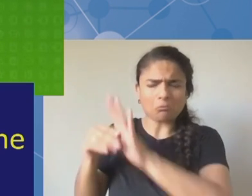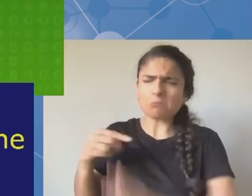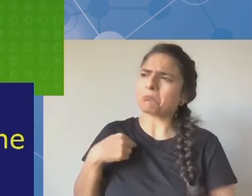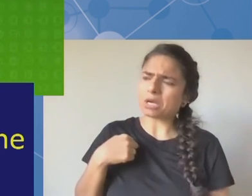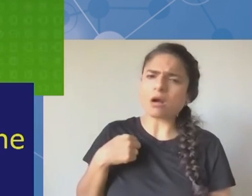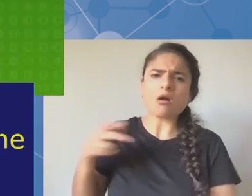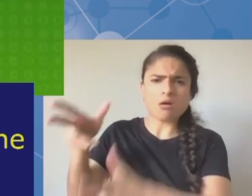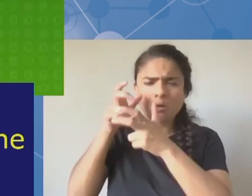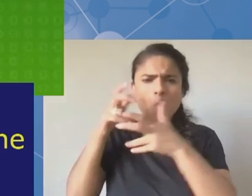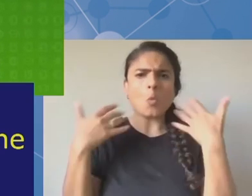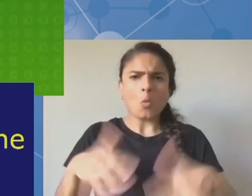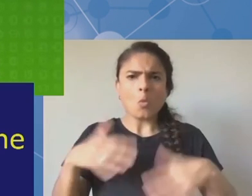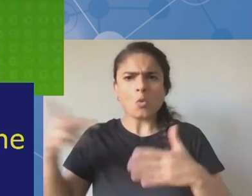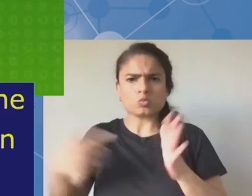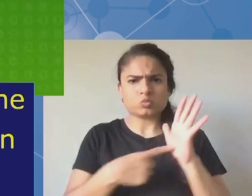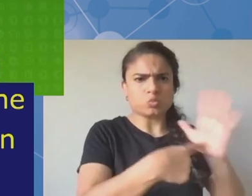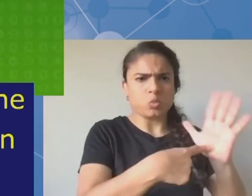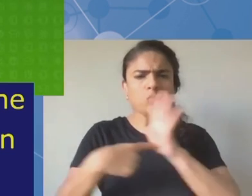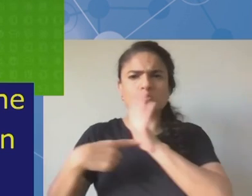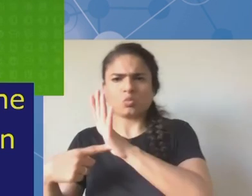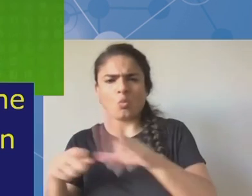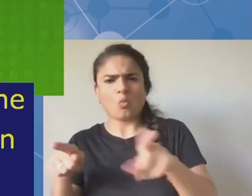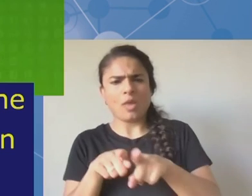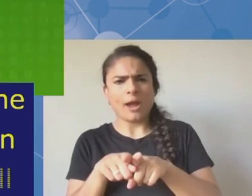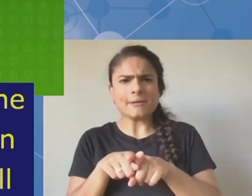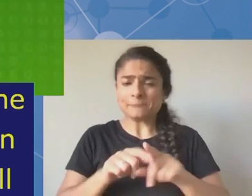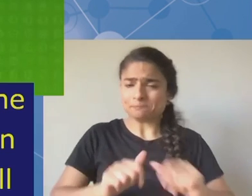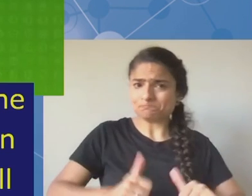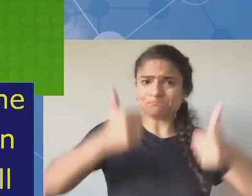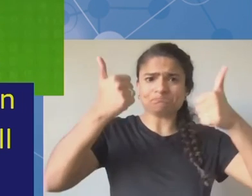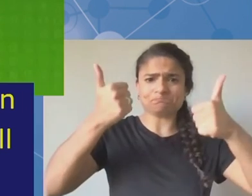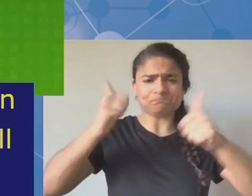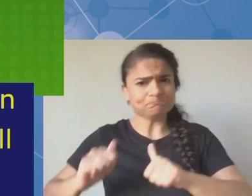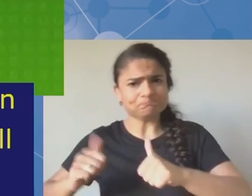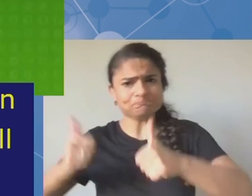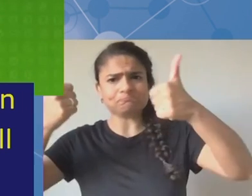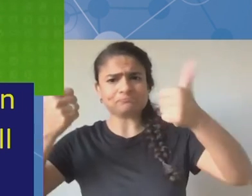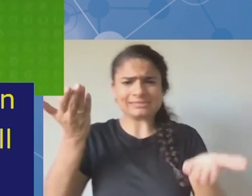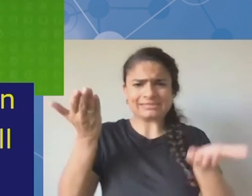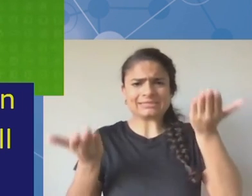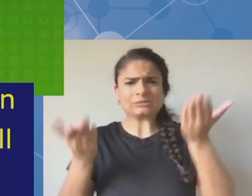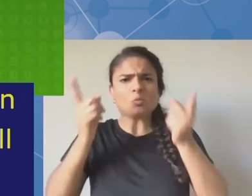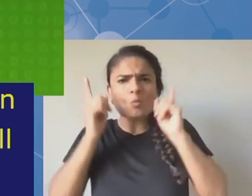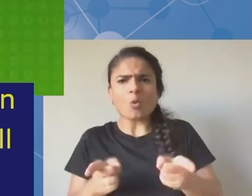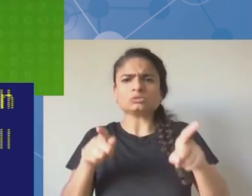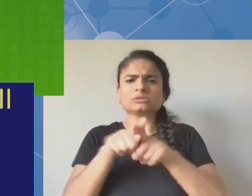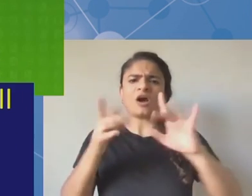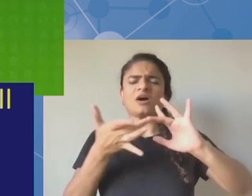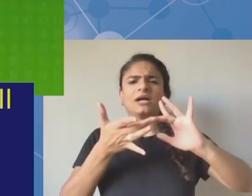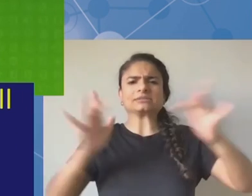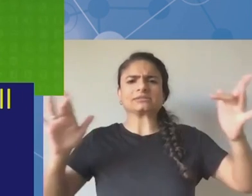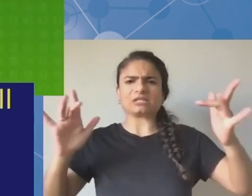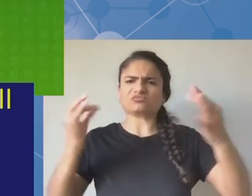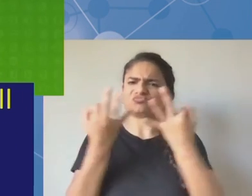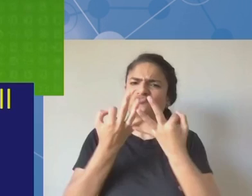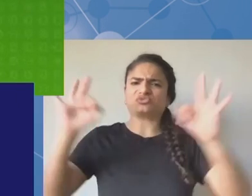demostrado lo importante que es tener al alcance de la vista tanto las oportunidades como